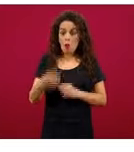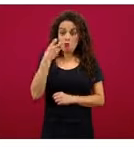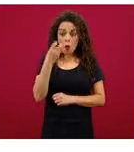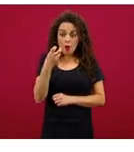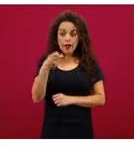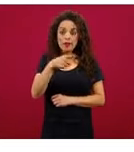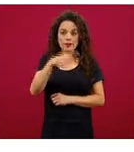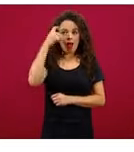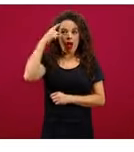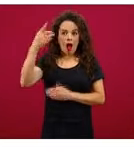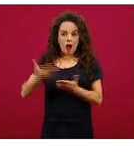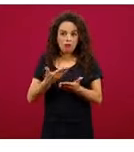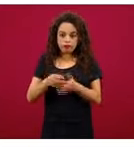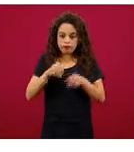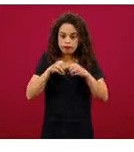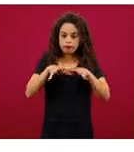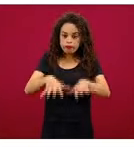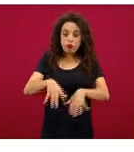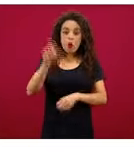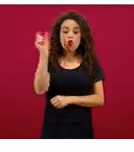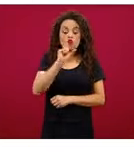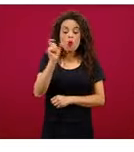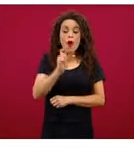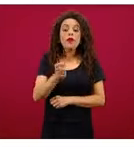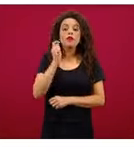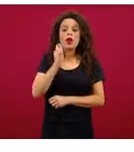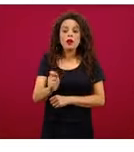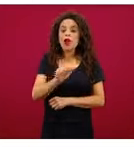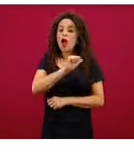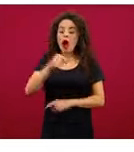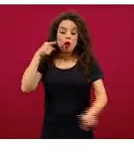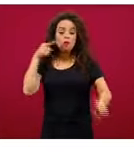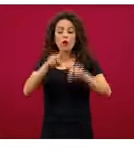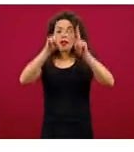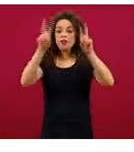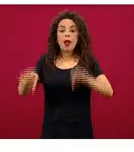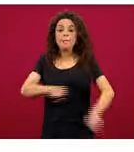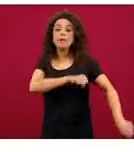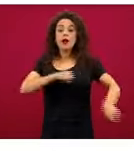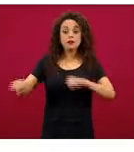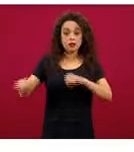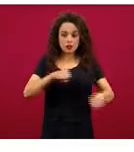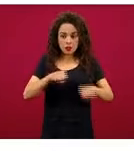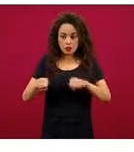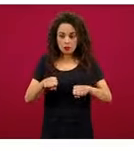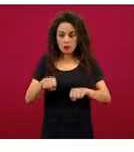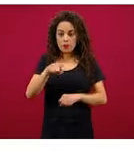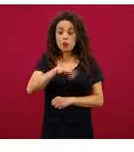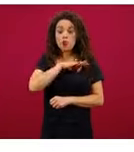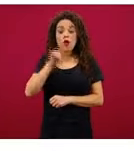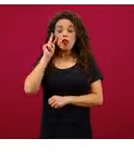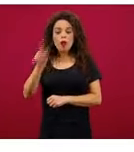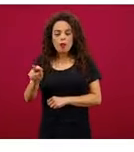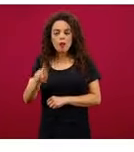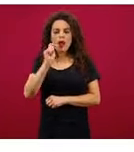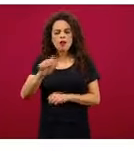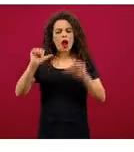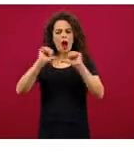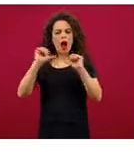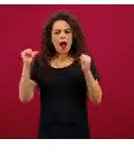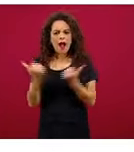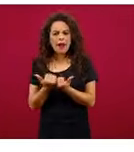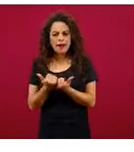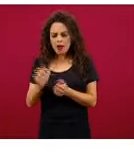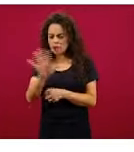lanzó al momento de la respuesta esencialmente a sismo. También ustedes pueden ver que en el área, en